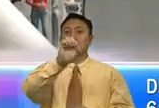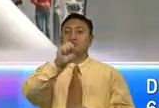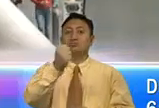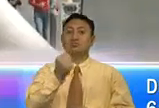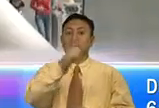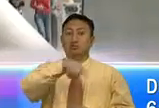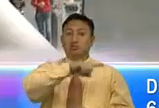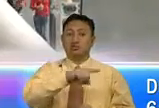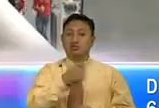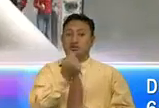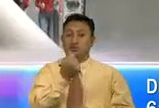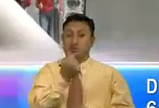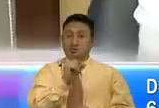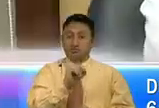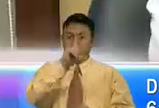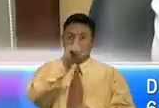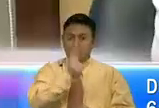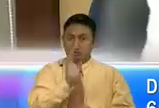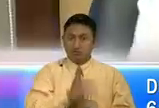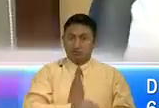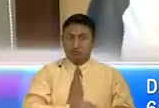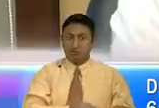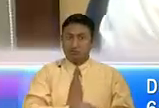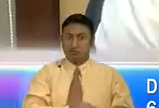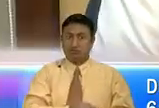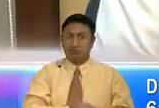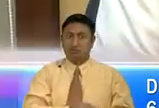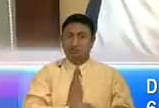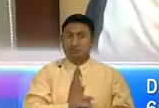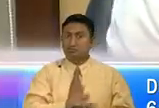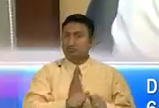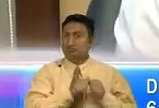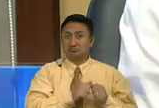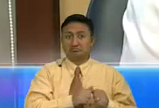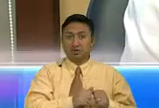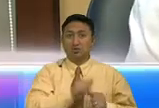sufrirá modificación alguna. Ha costado, cuesta, va a seguir costando